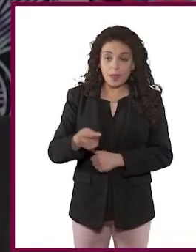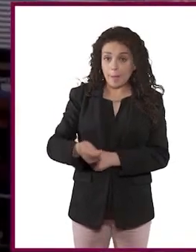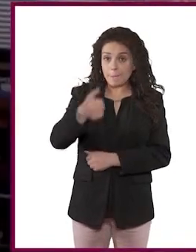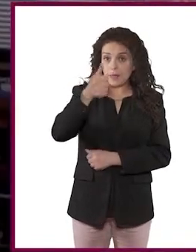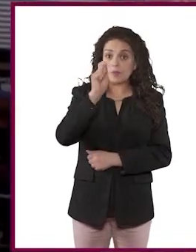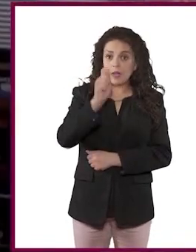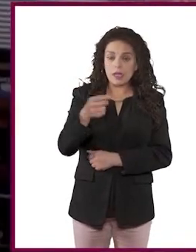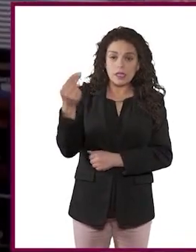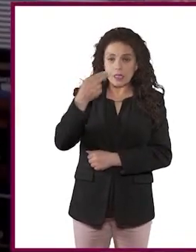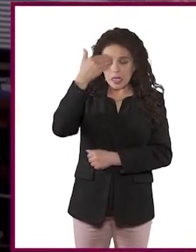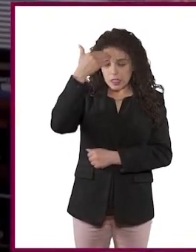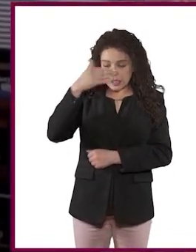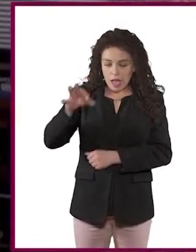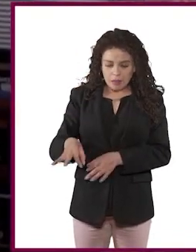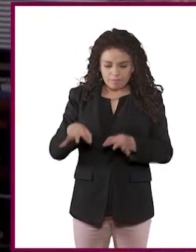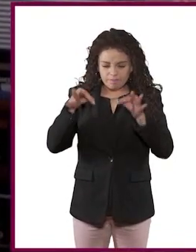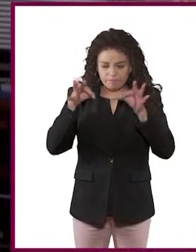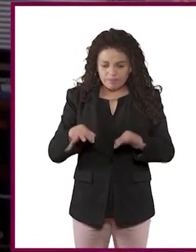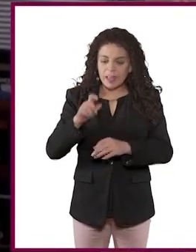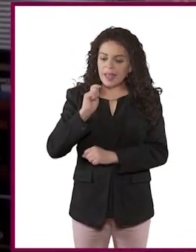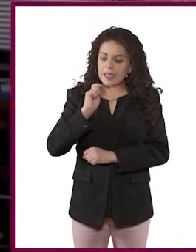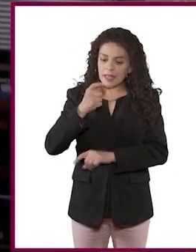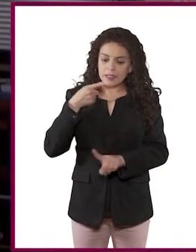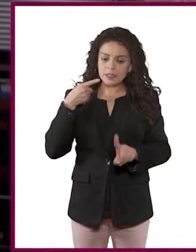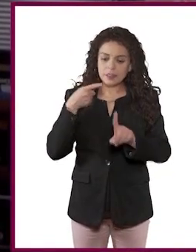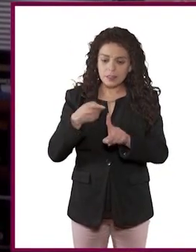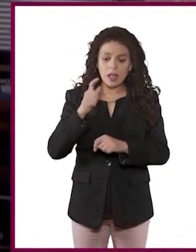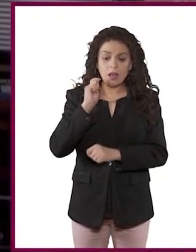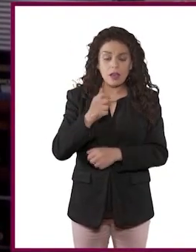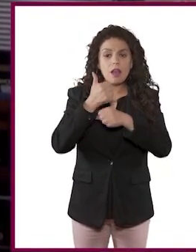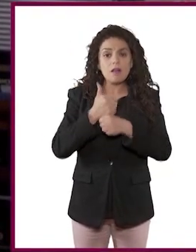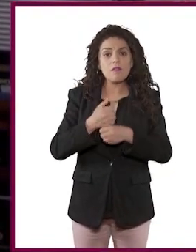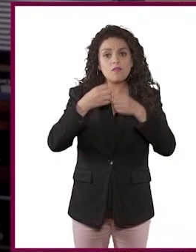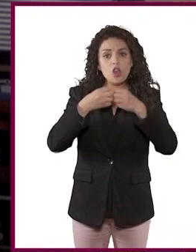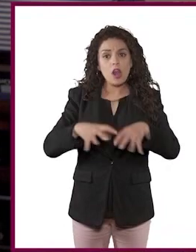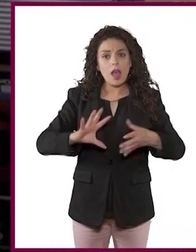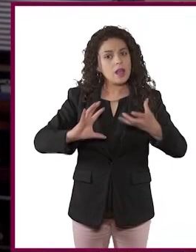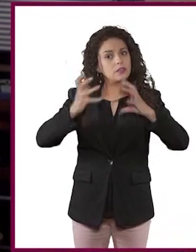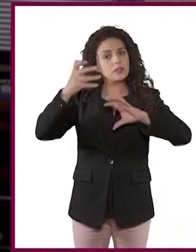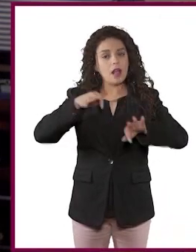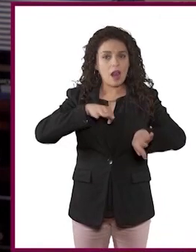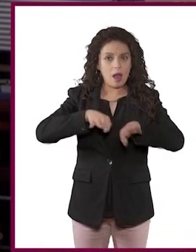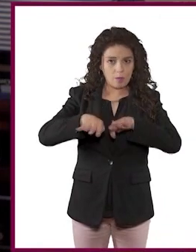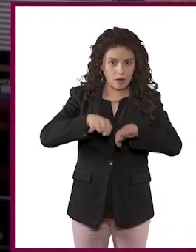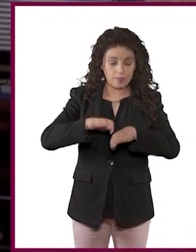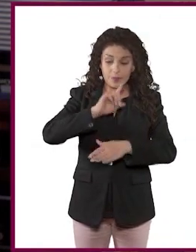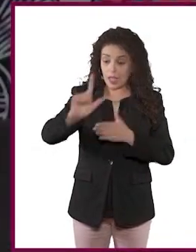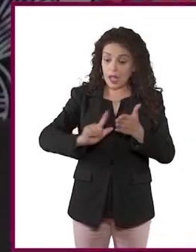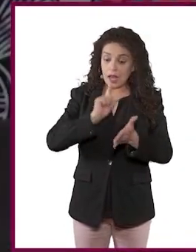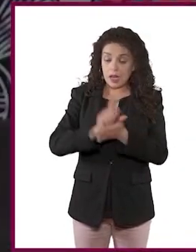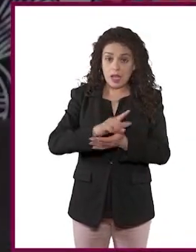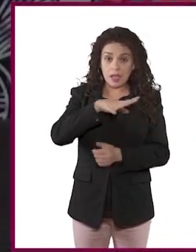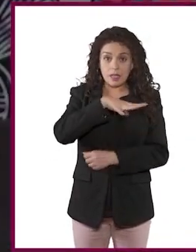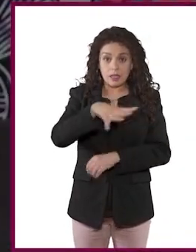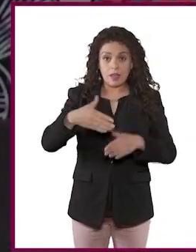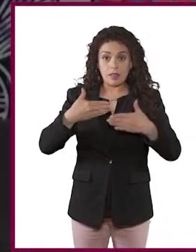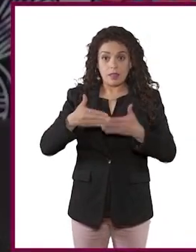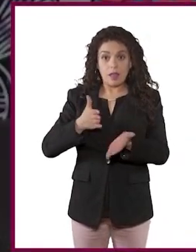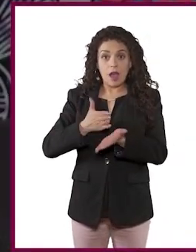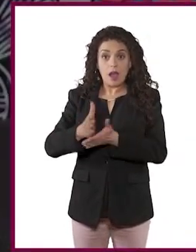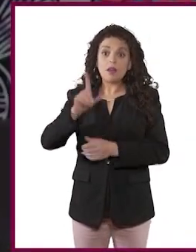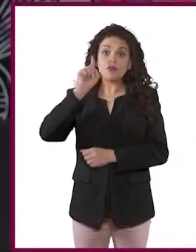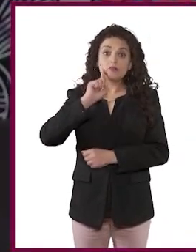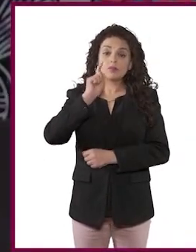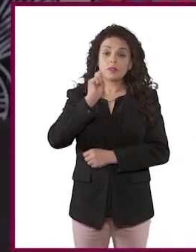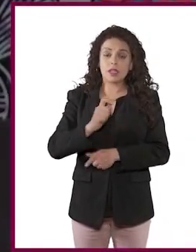necesites. Lo primero es saber exactamente de qué estamos hablando cuando hablamos de violencia laboral. En la Ley General